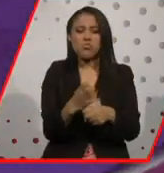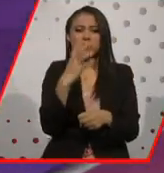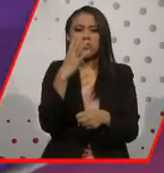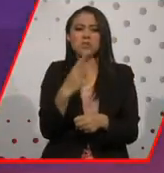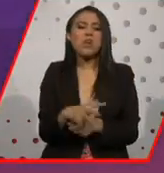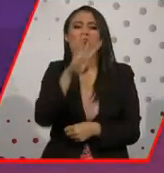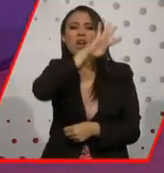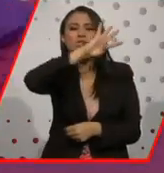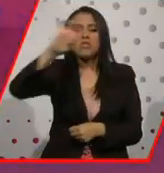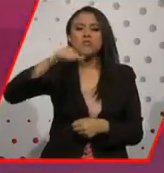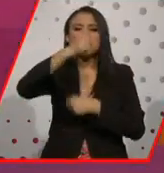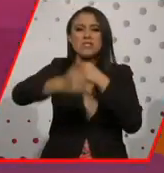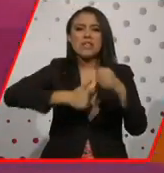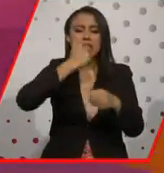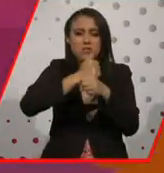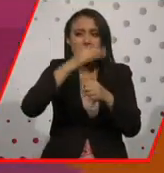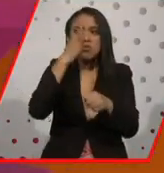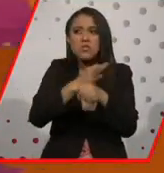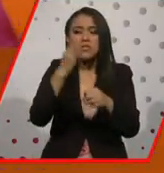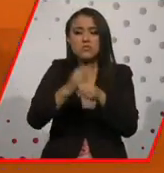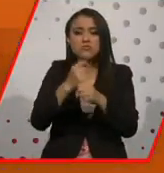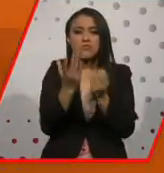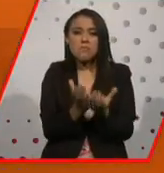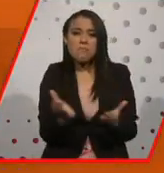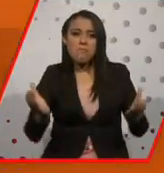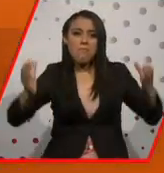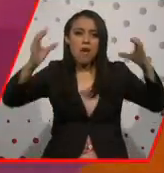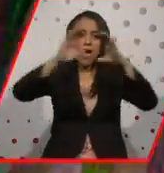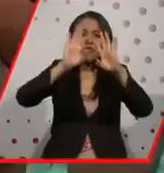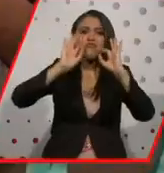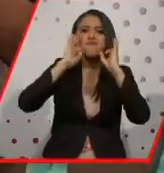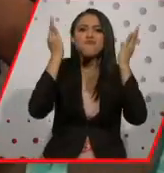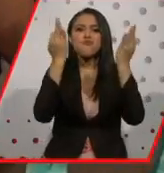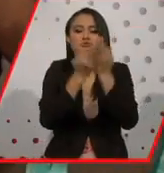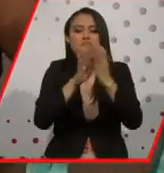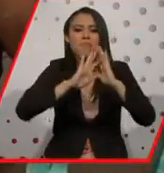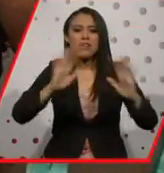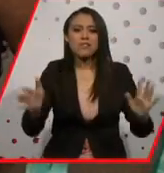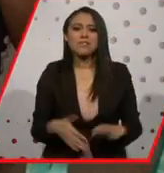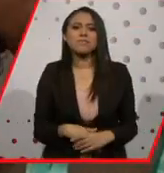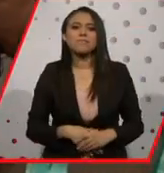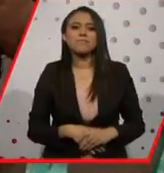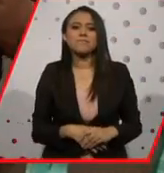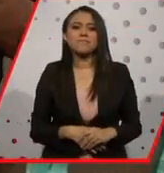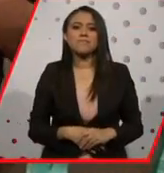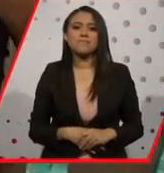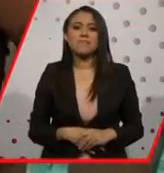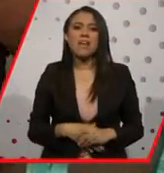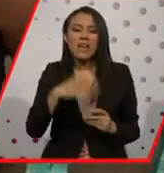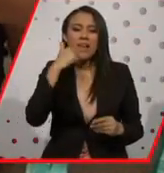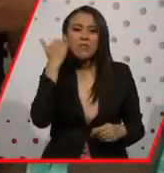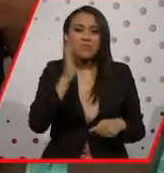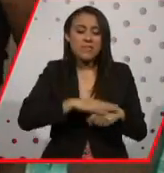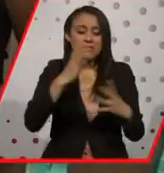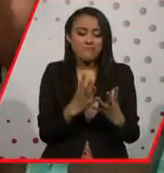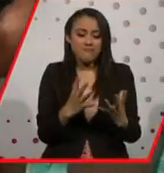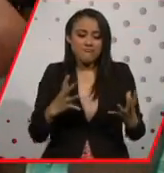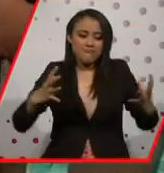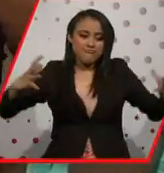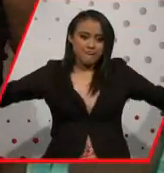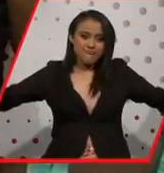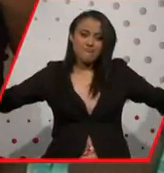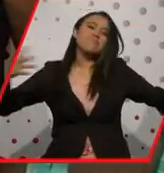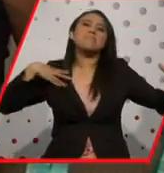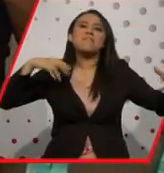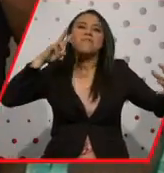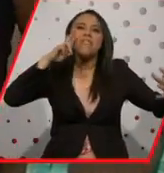se han agregado como su tamaño y su figura. Pegamos cada papel muy delicadamente para que sea pomposa, sea brillante, sea llamativa y